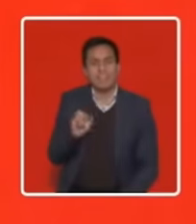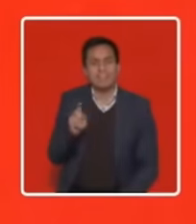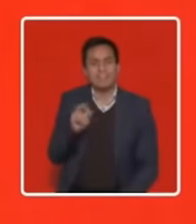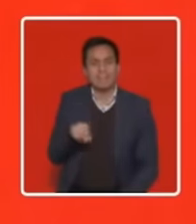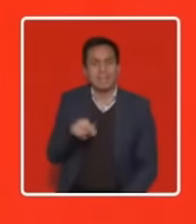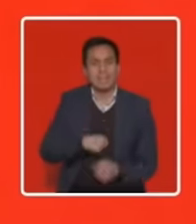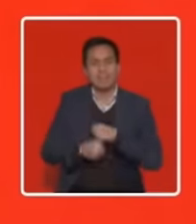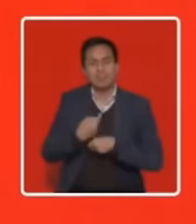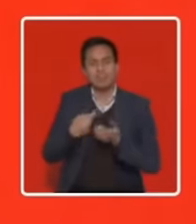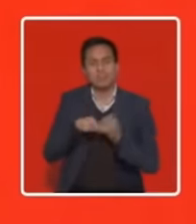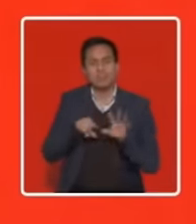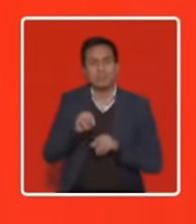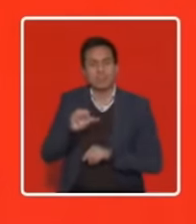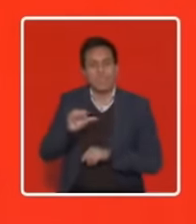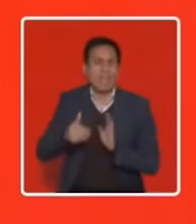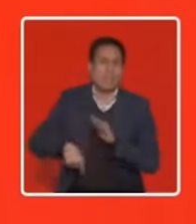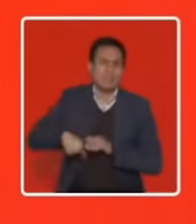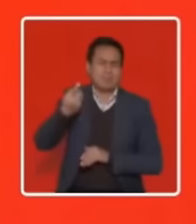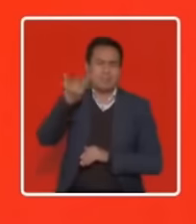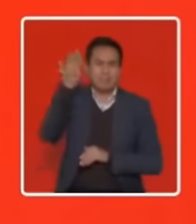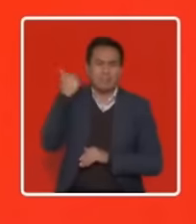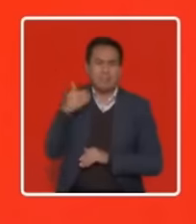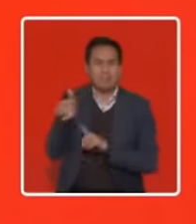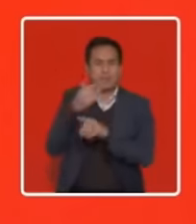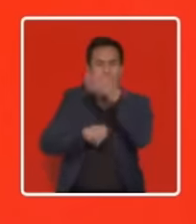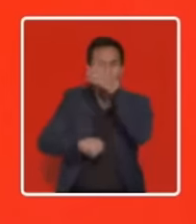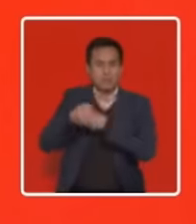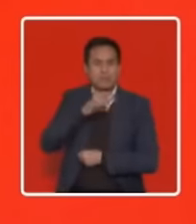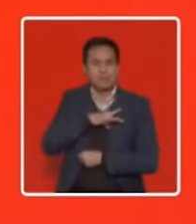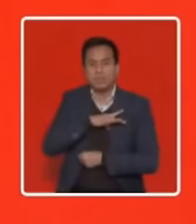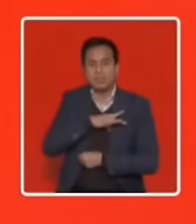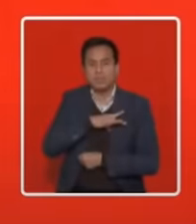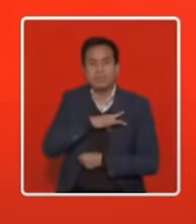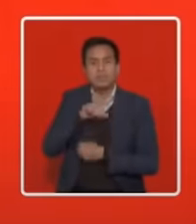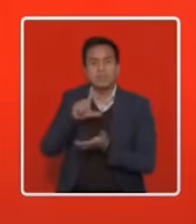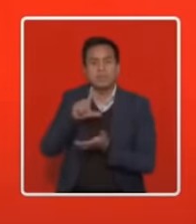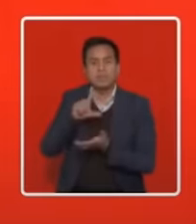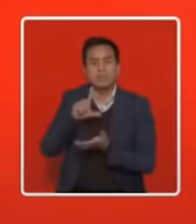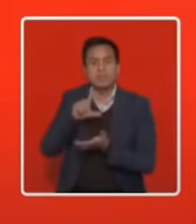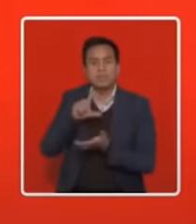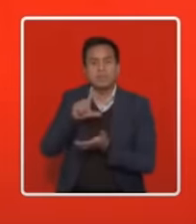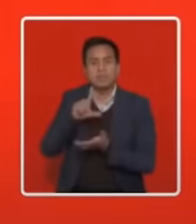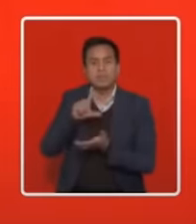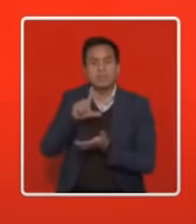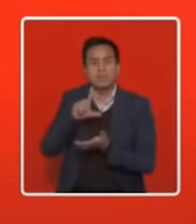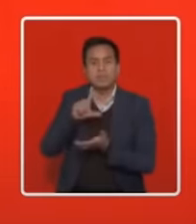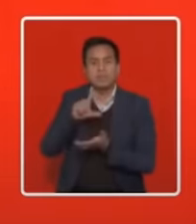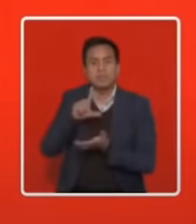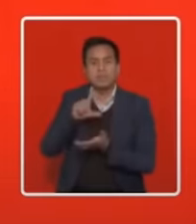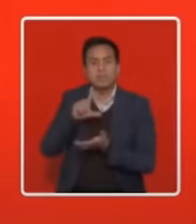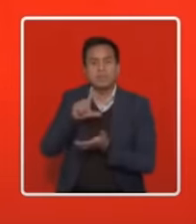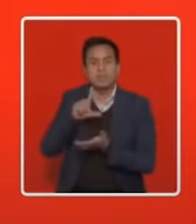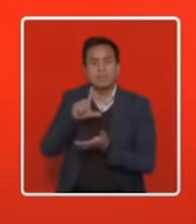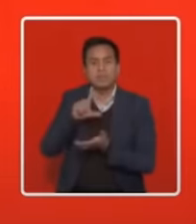año 1906 hizo por primera vez el pabellón nacional en continente antártico. Acá hay un gran debate, ¿no? Porque